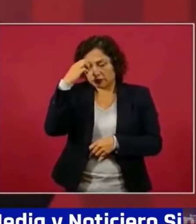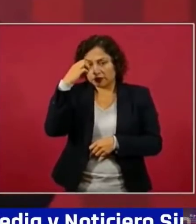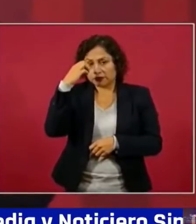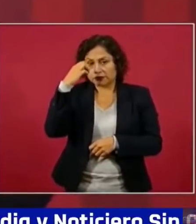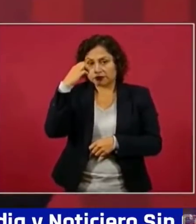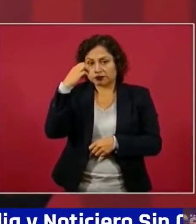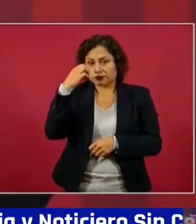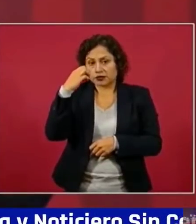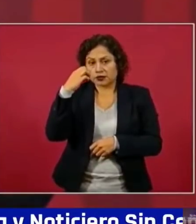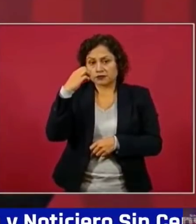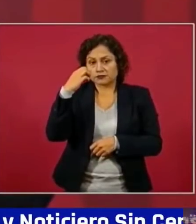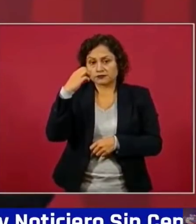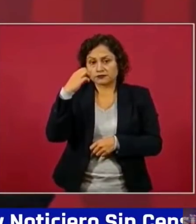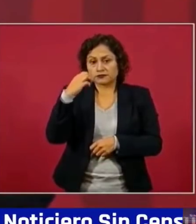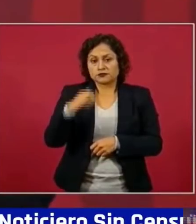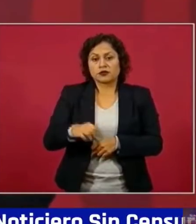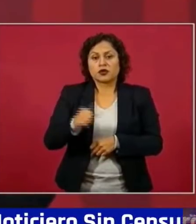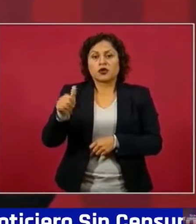José María Morelos.